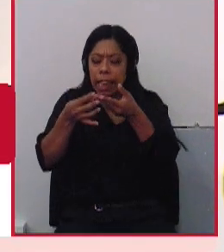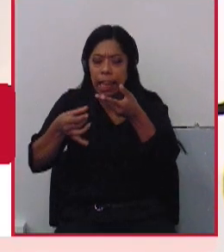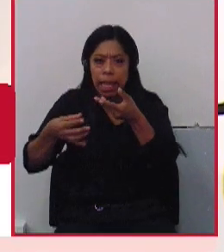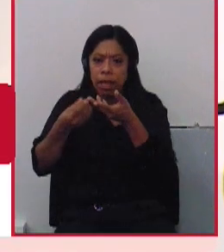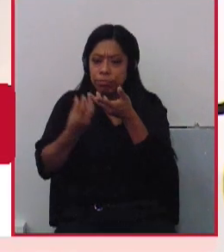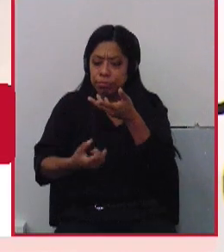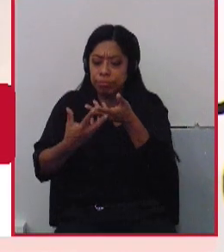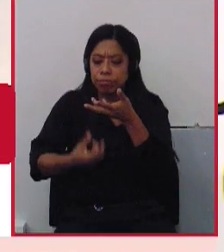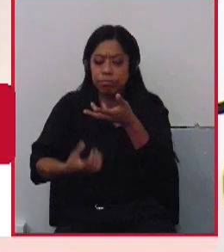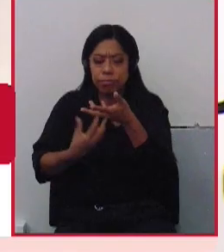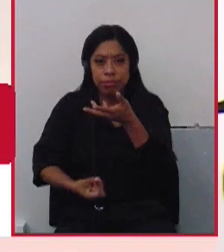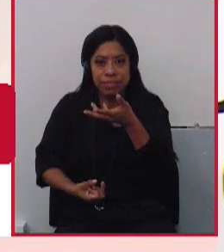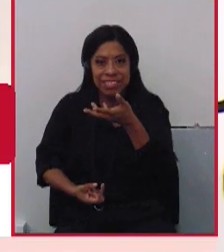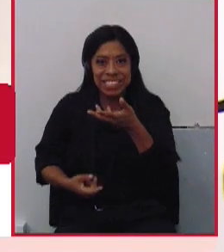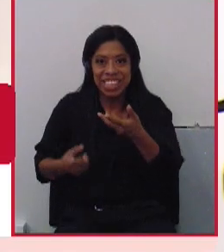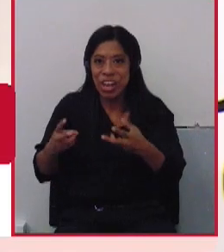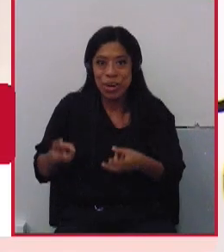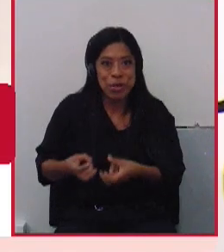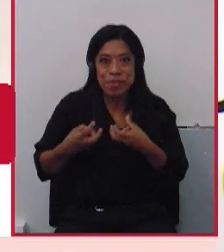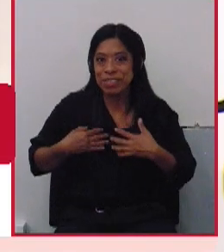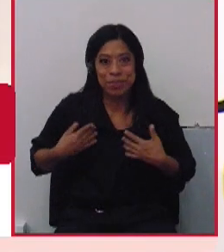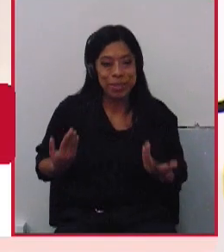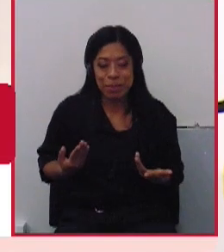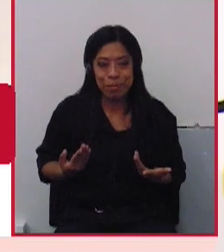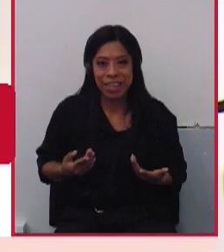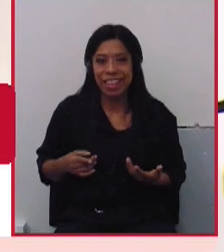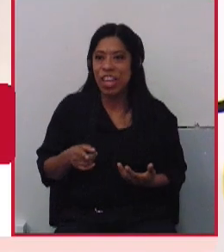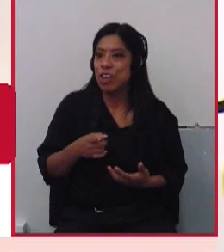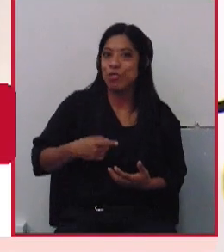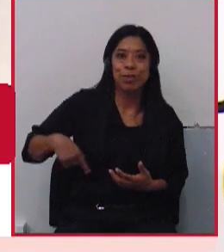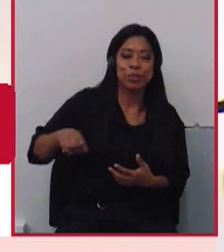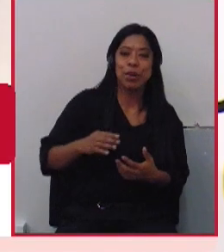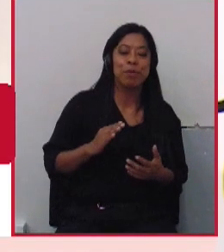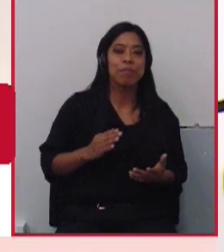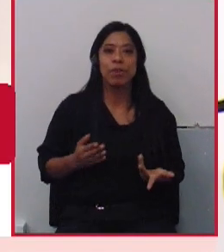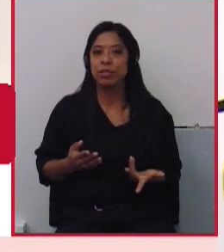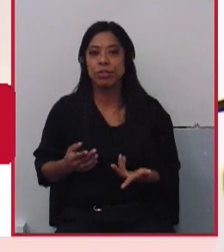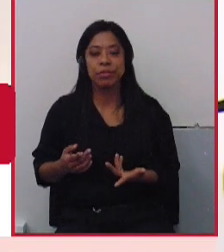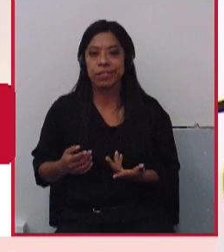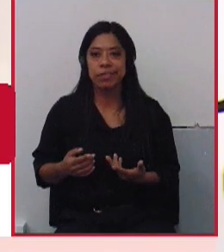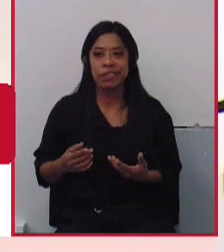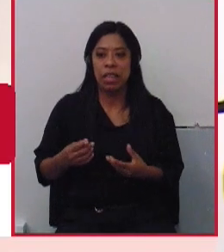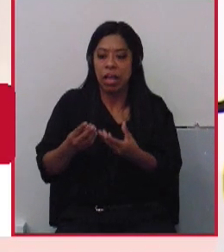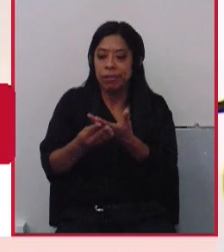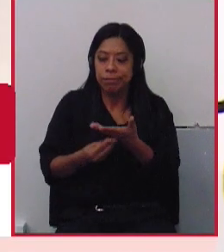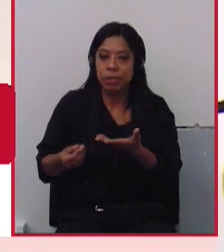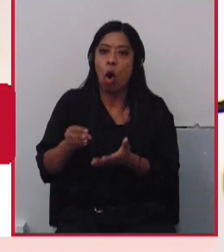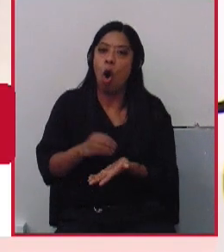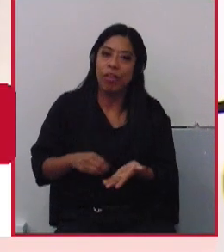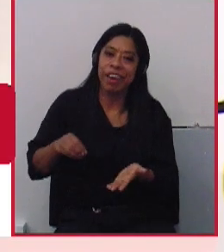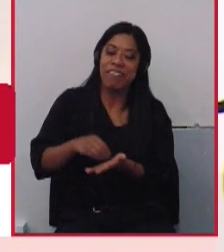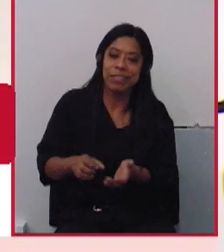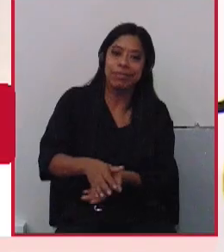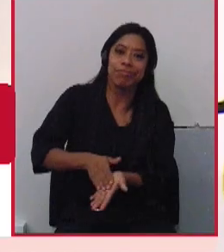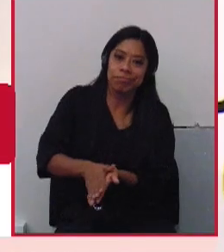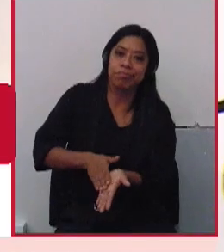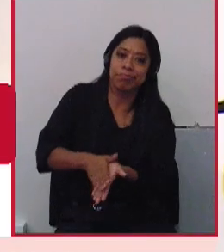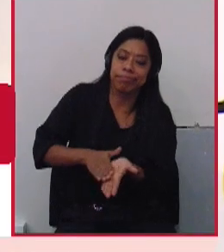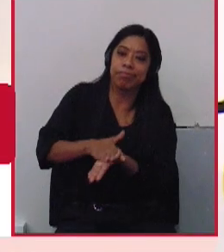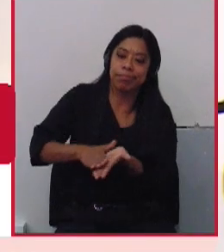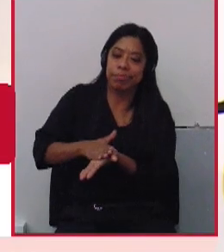recuperación, ¿qué hacemos en el circuito convencional como para evitar una sobremolienda y,